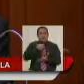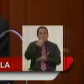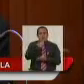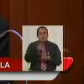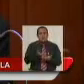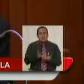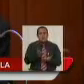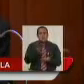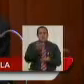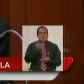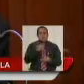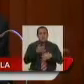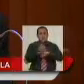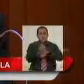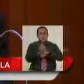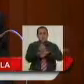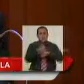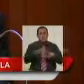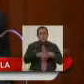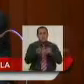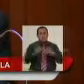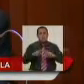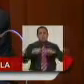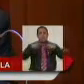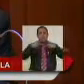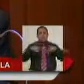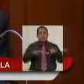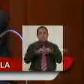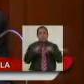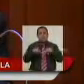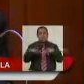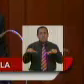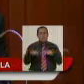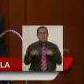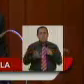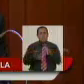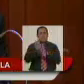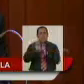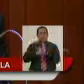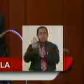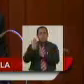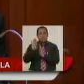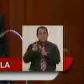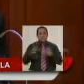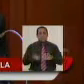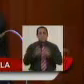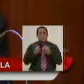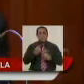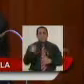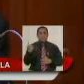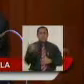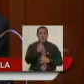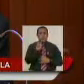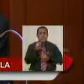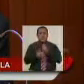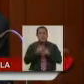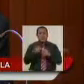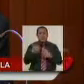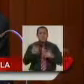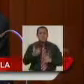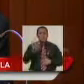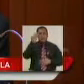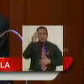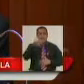y aumentar su acceso a un número mayor de pequeños emprendedores. Para que todos nuestros ciudadanos tengan